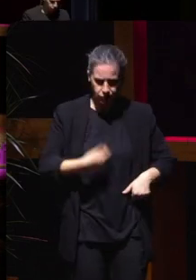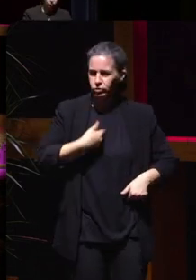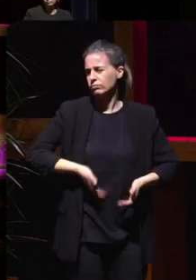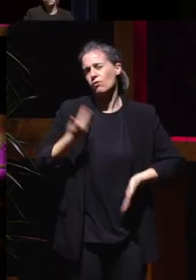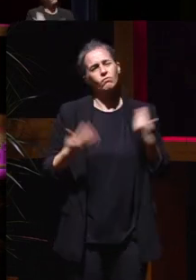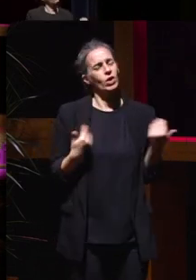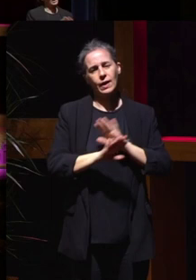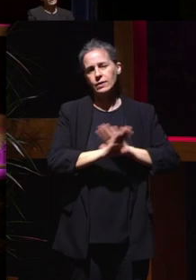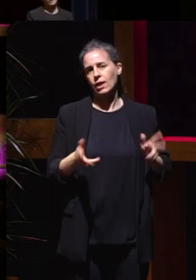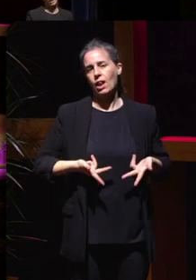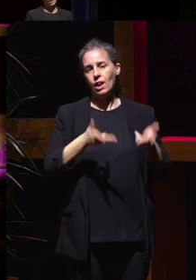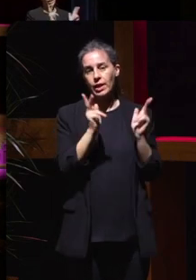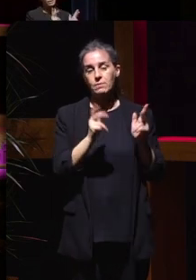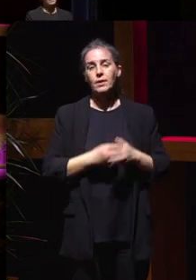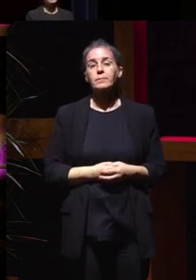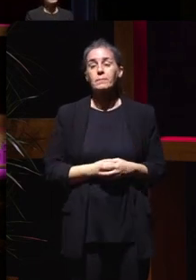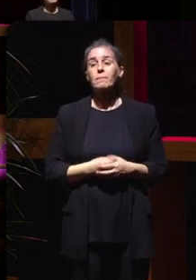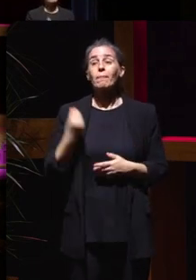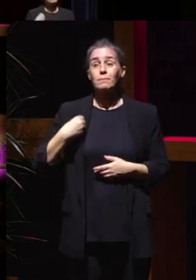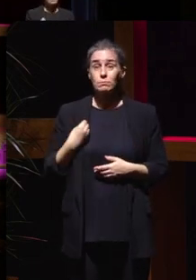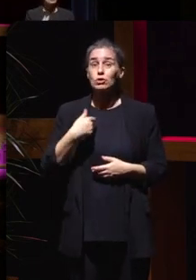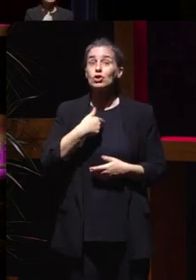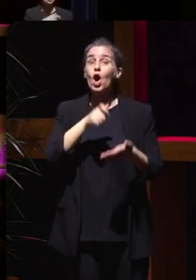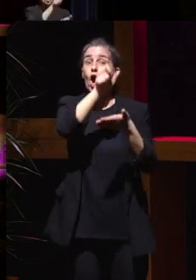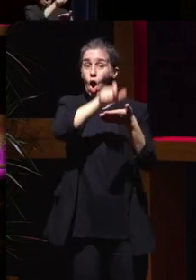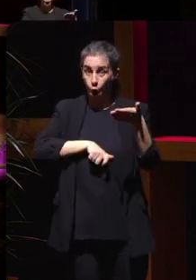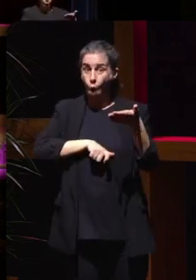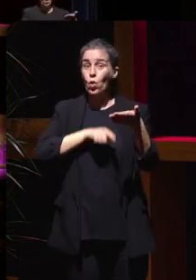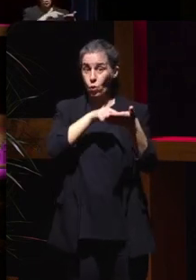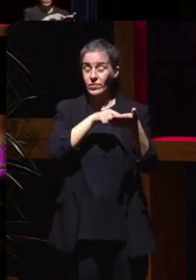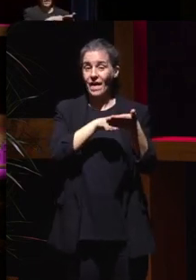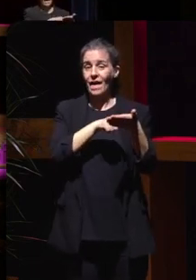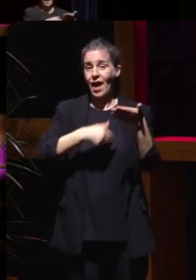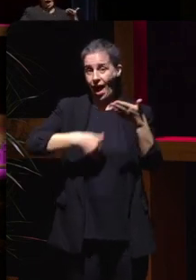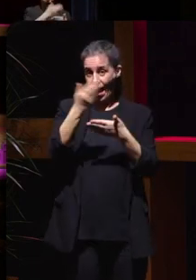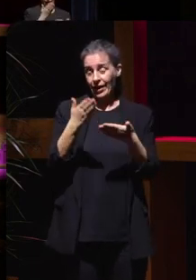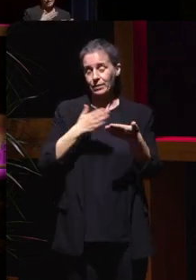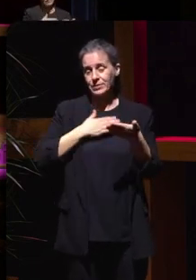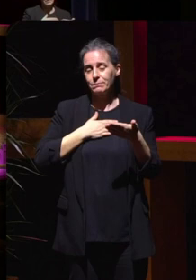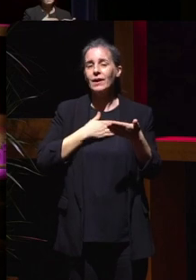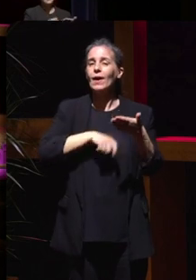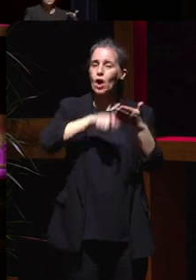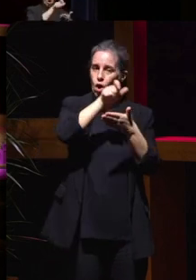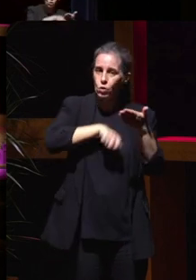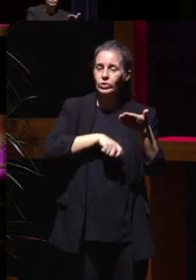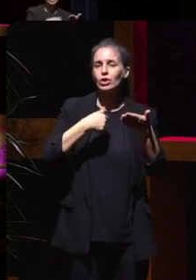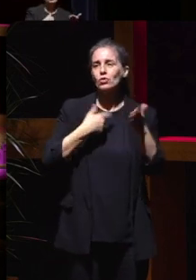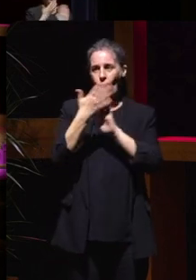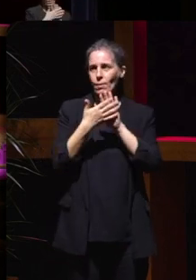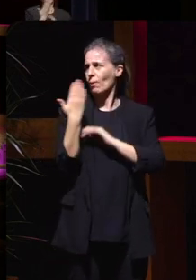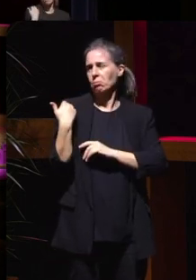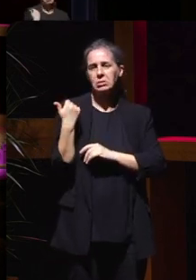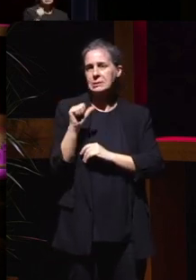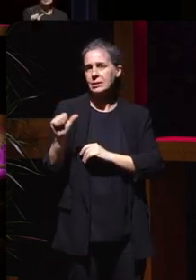hay en esa en esa columna intermitente que tengo que andaba mudanza me permite hay unas hay unas semanas no